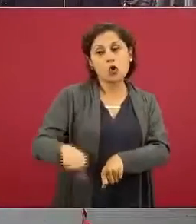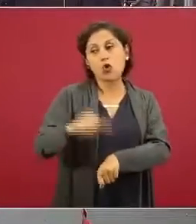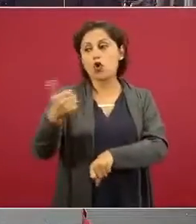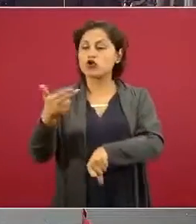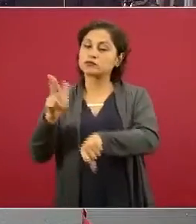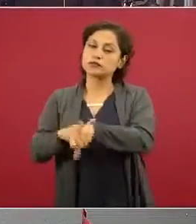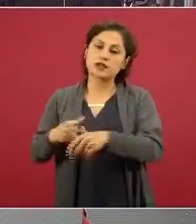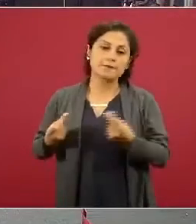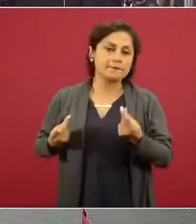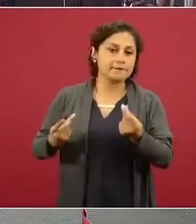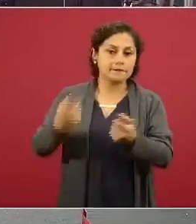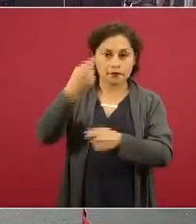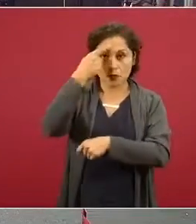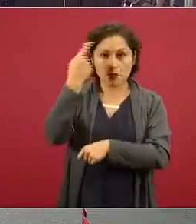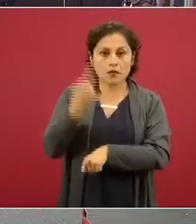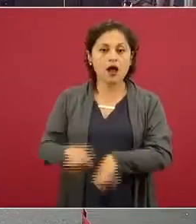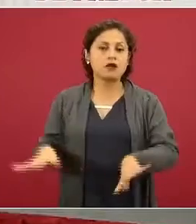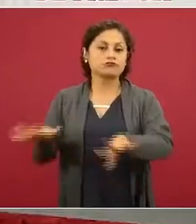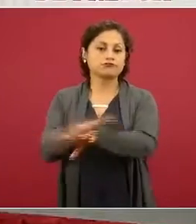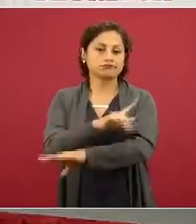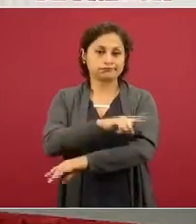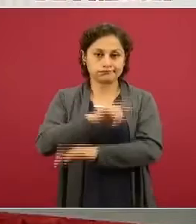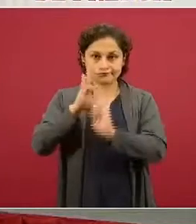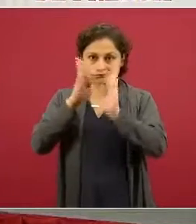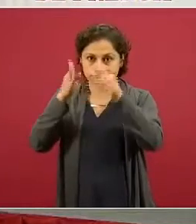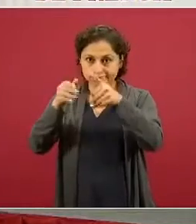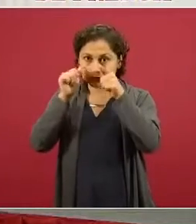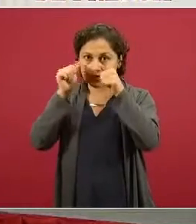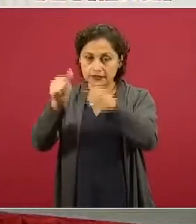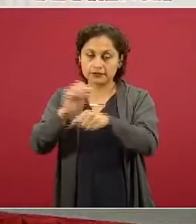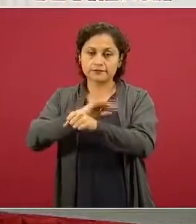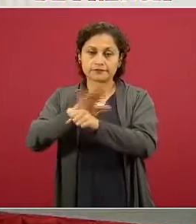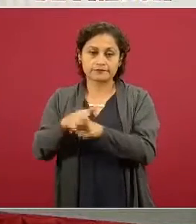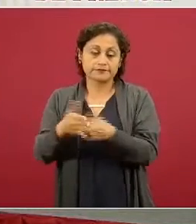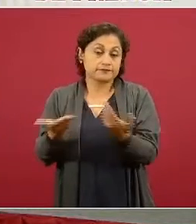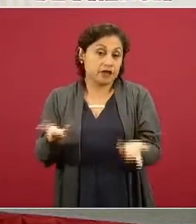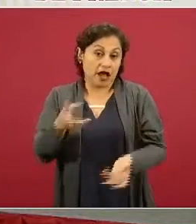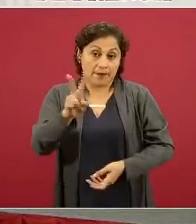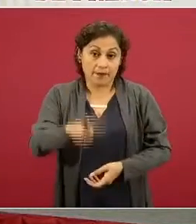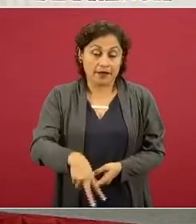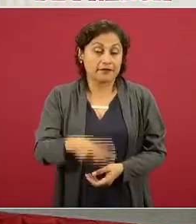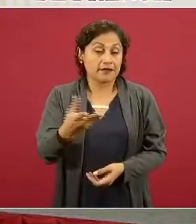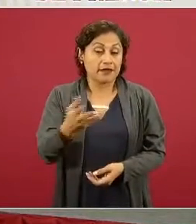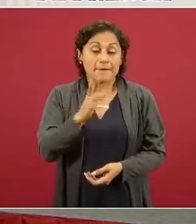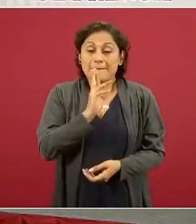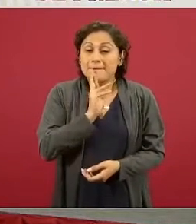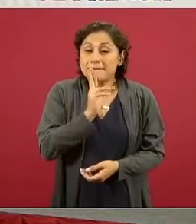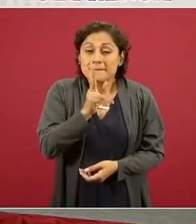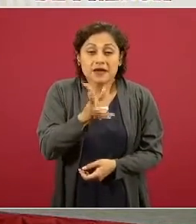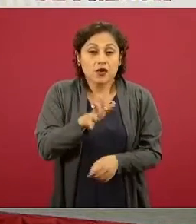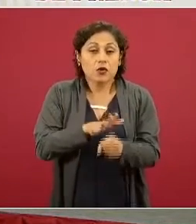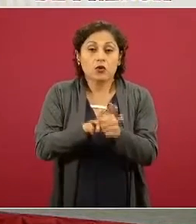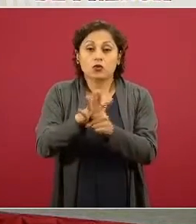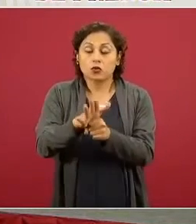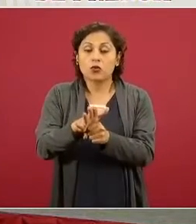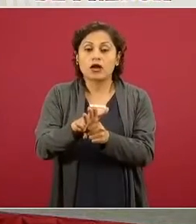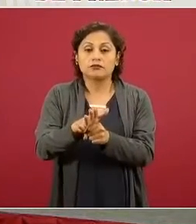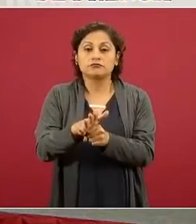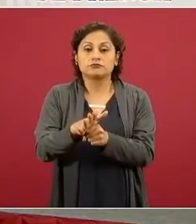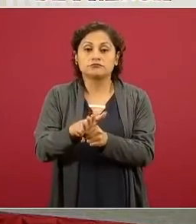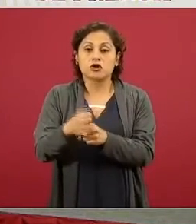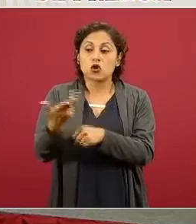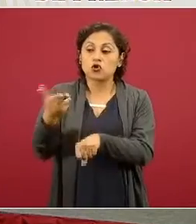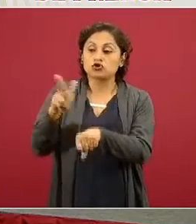idea principal es que si podemos tener, lo ideal podría ser tener unidades que se dediquen exclusivamente para pacientes con